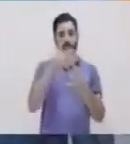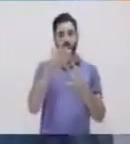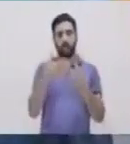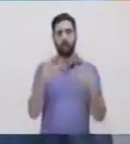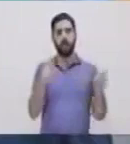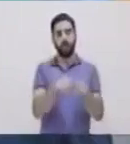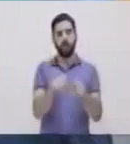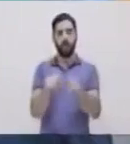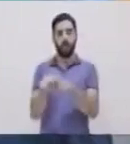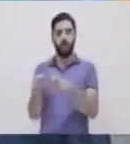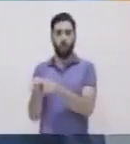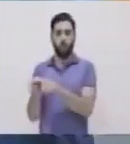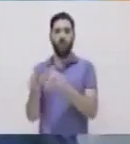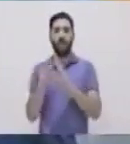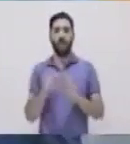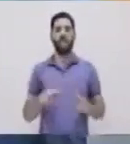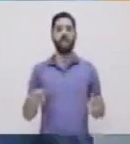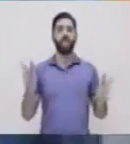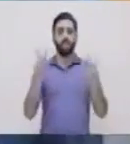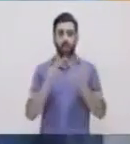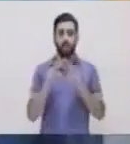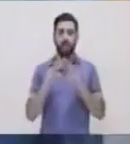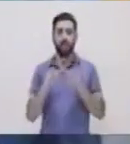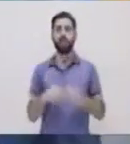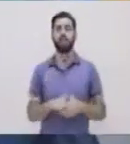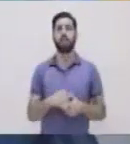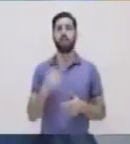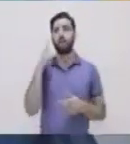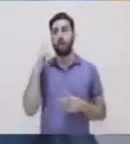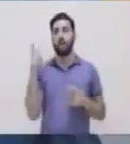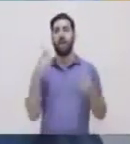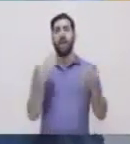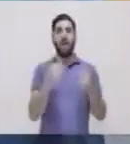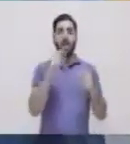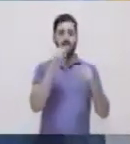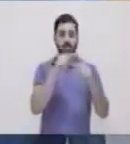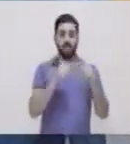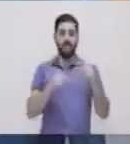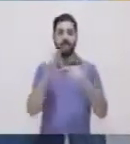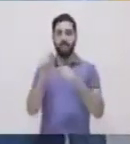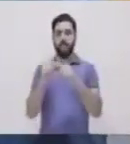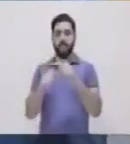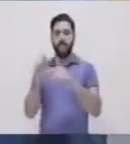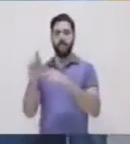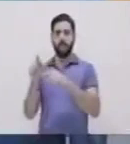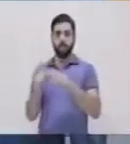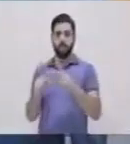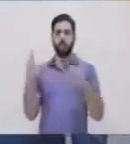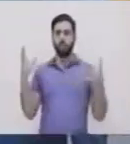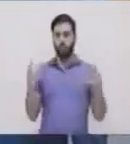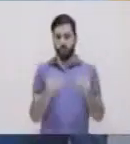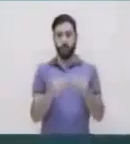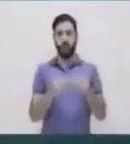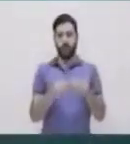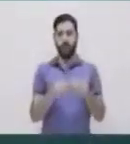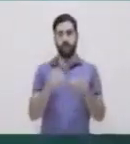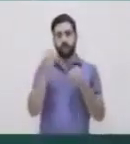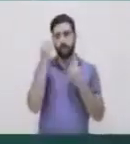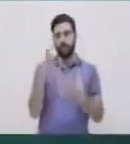valores que van a dividir en 4 partes iguales nuestra serie de datos.